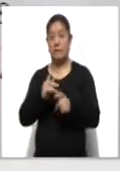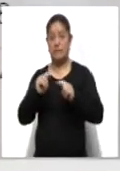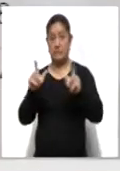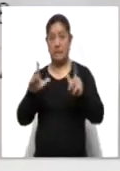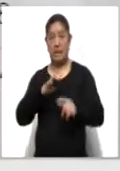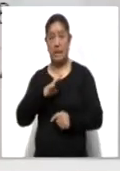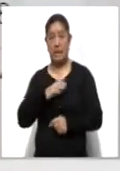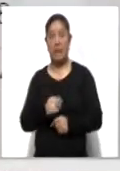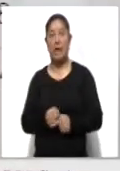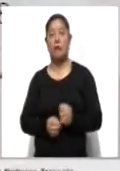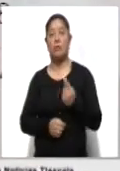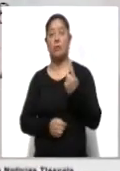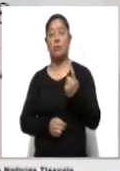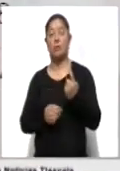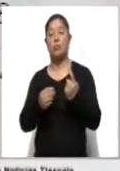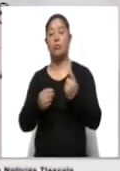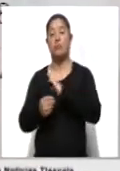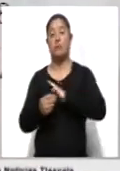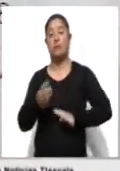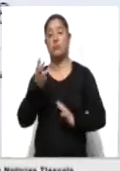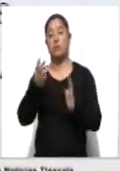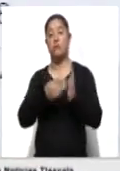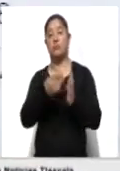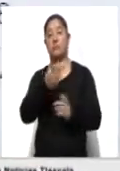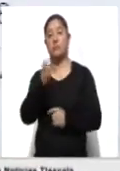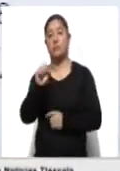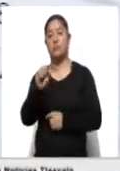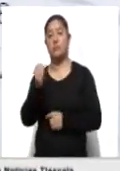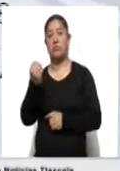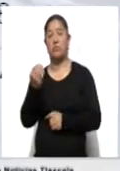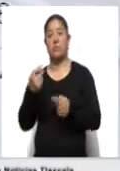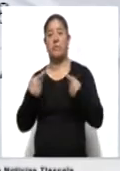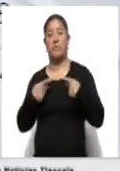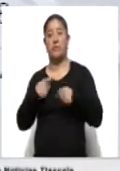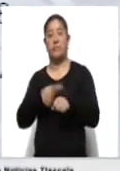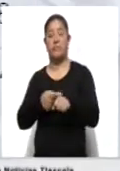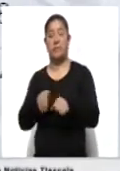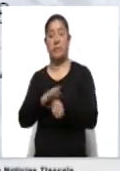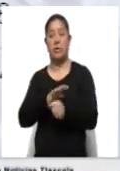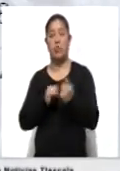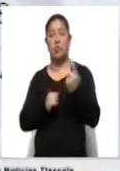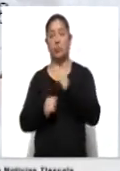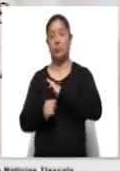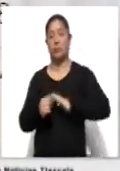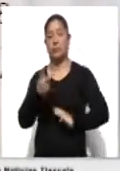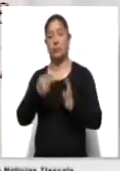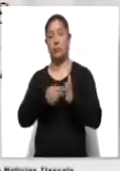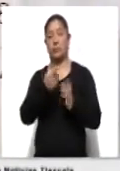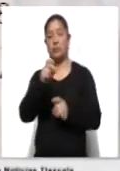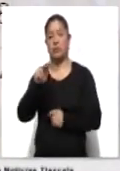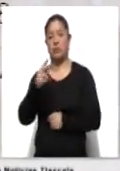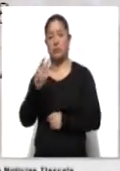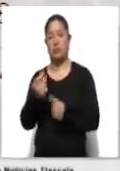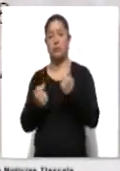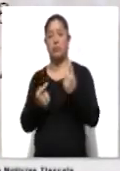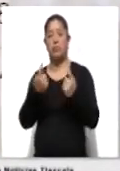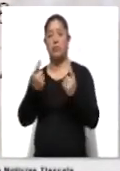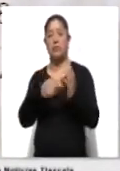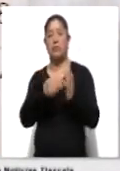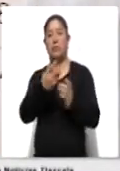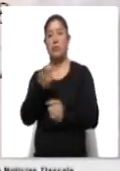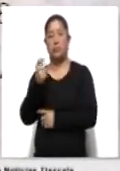Tlaxcala registra 3.369 casos, Apizaco 2.183, Chautempan 1.201,